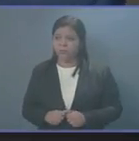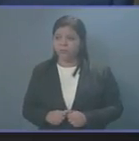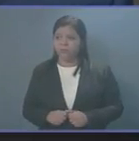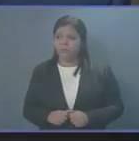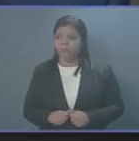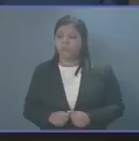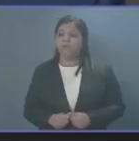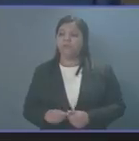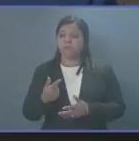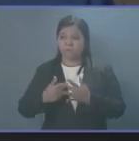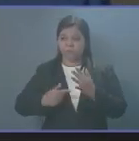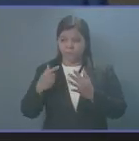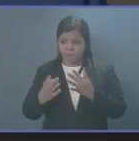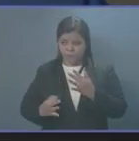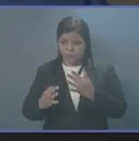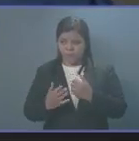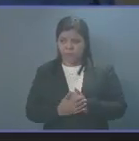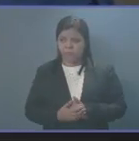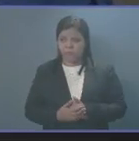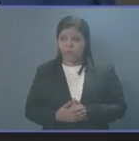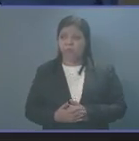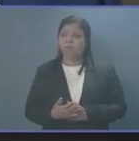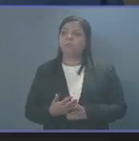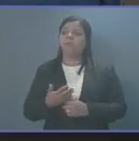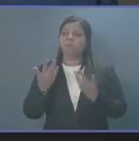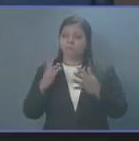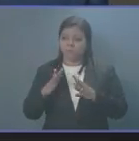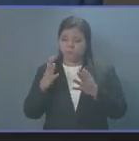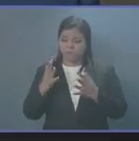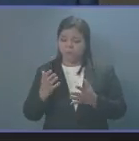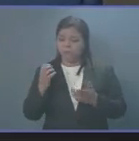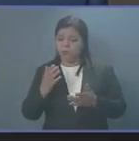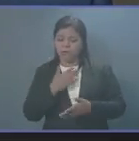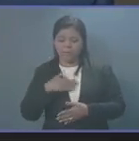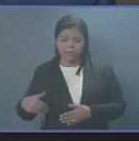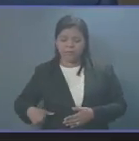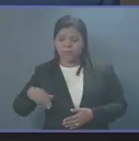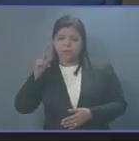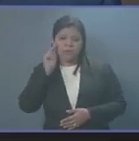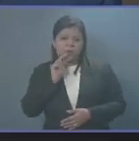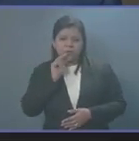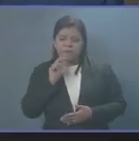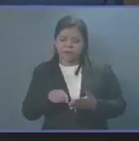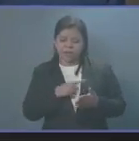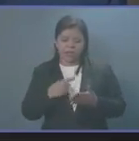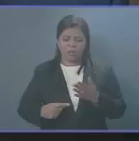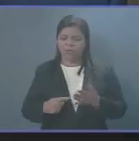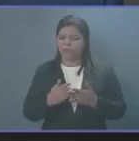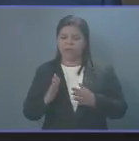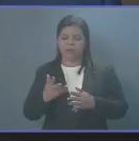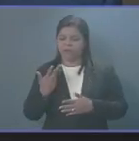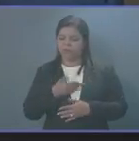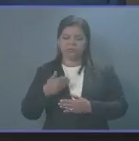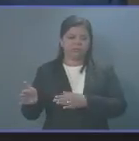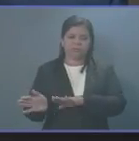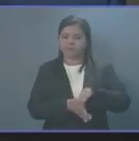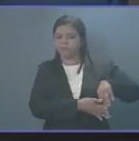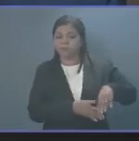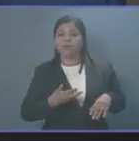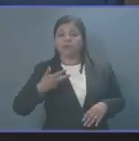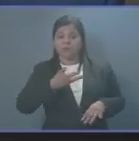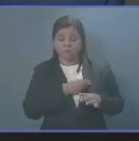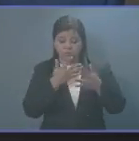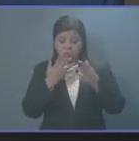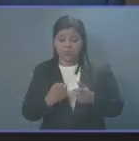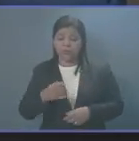este decreto que sea superar el veto del presidente de la República. Y no estamos en contra del presidente, estamos a